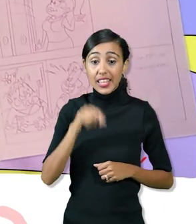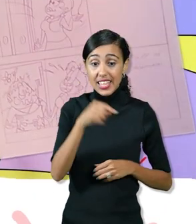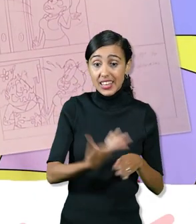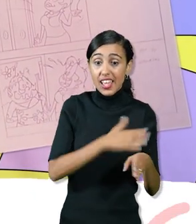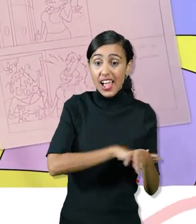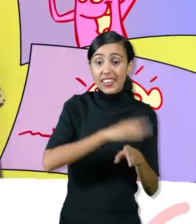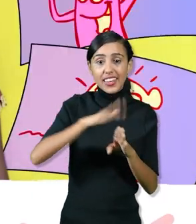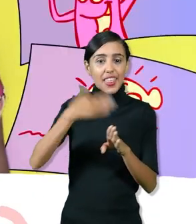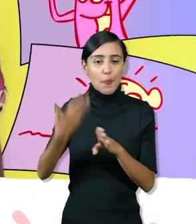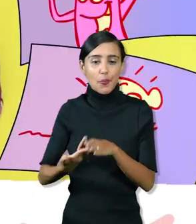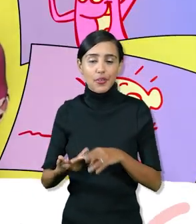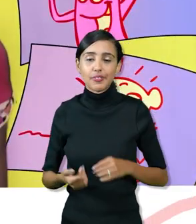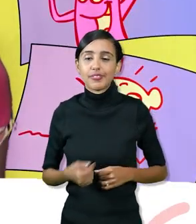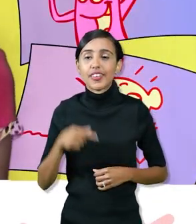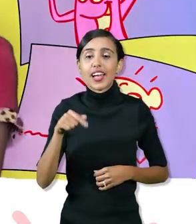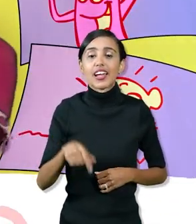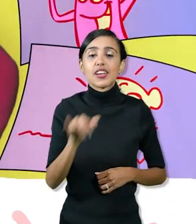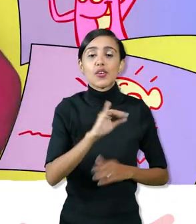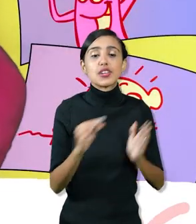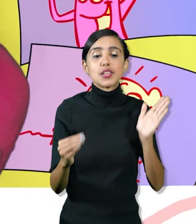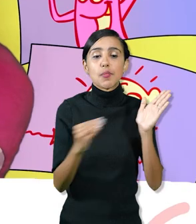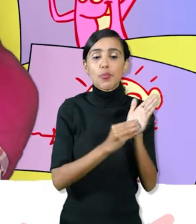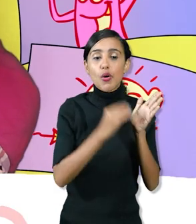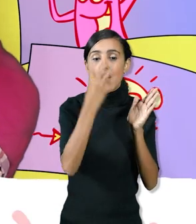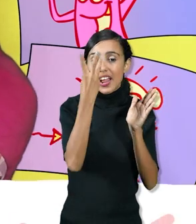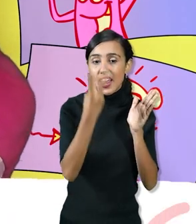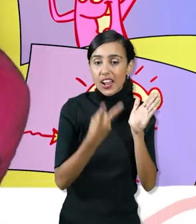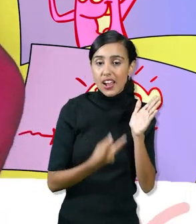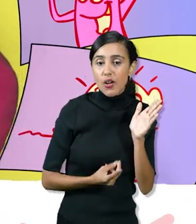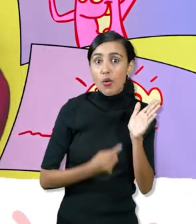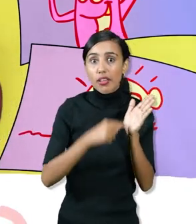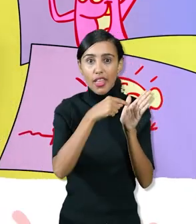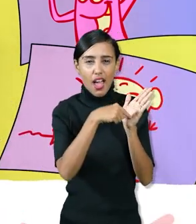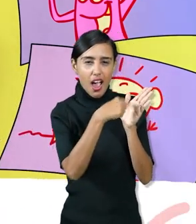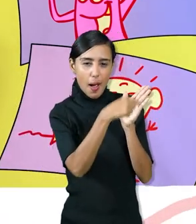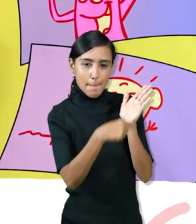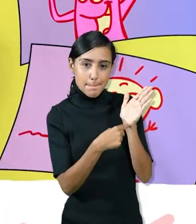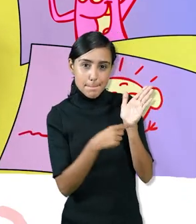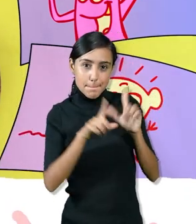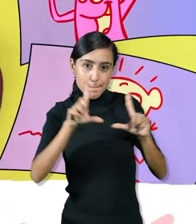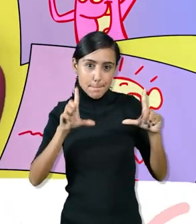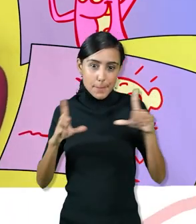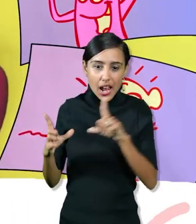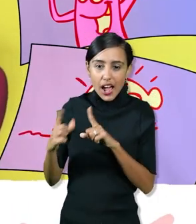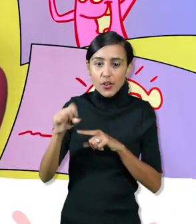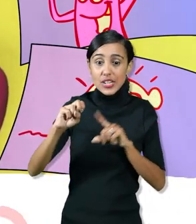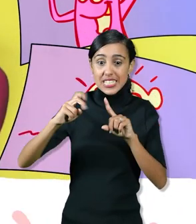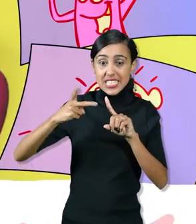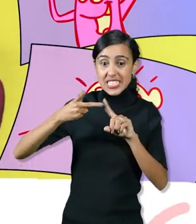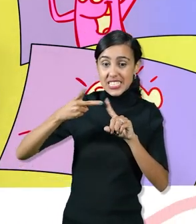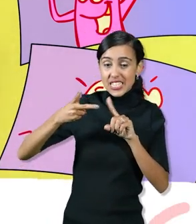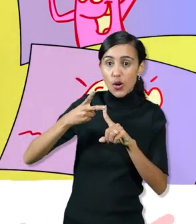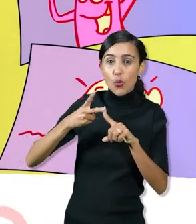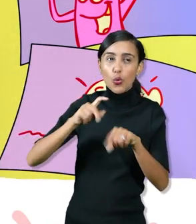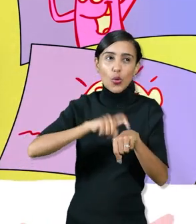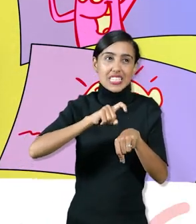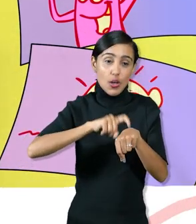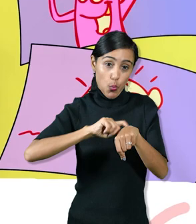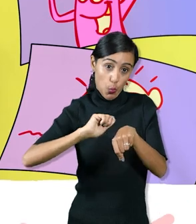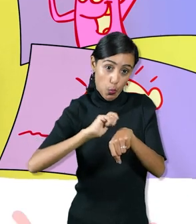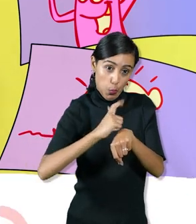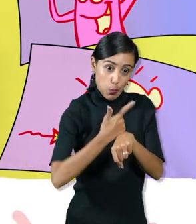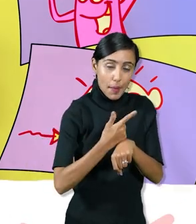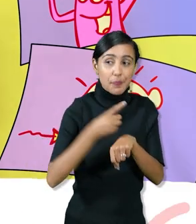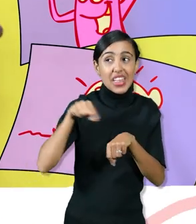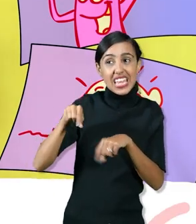es el después. Aquí se coloca el número del plano. Aquí se coloca lo segundo que va a durar. Aquí lo que va